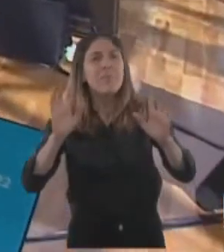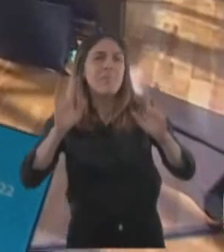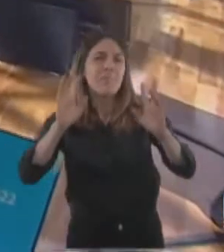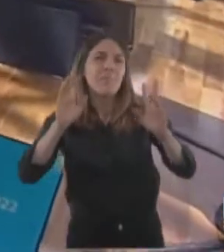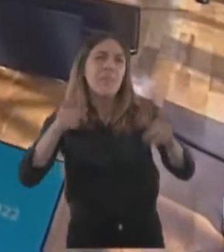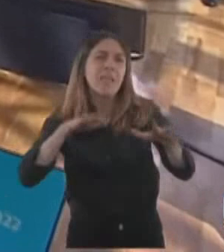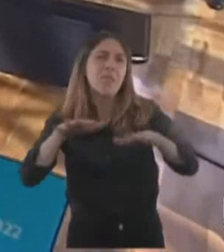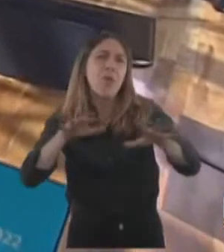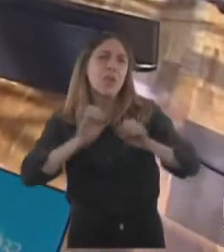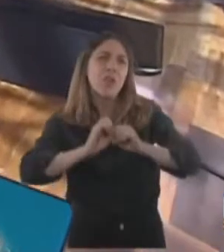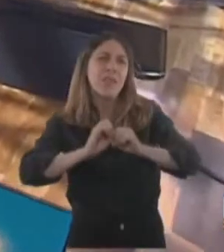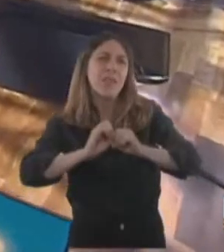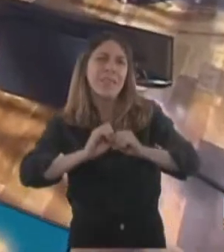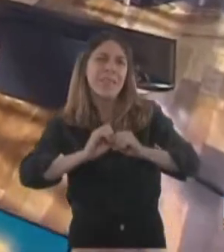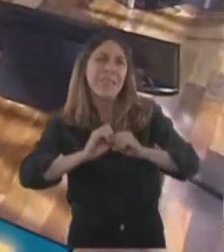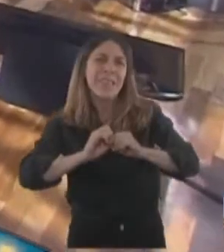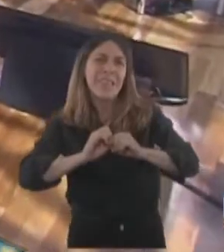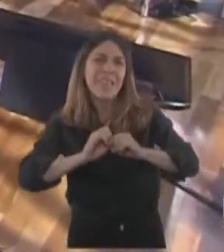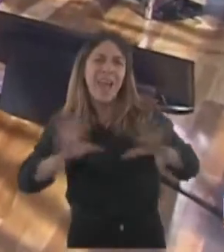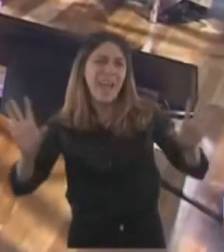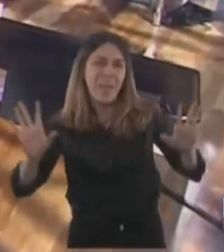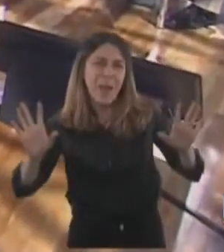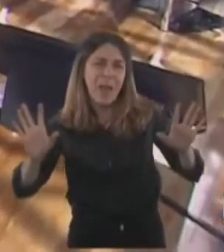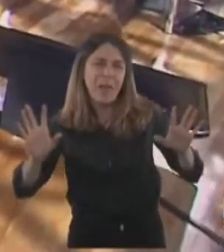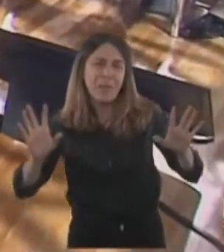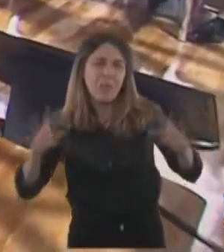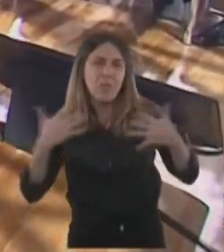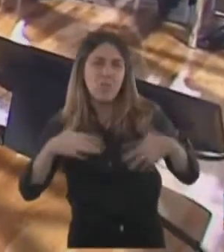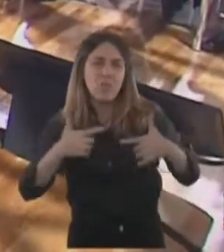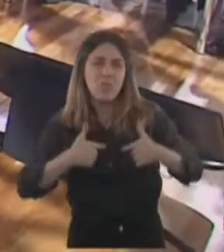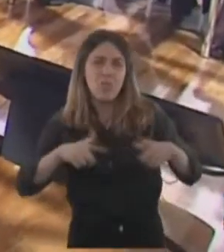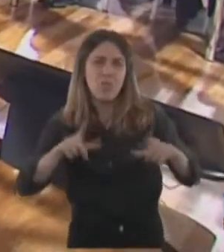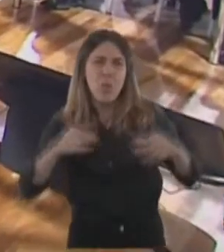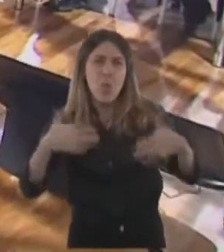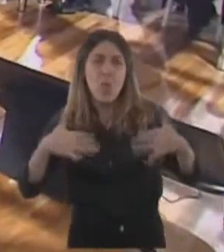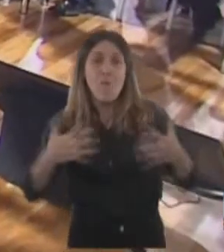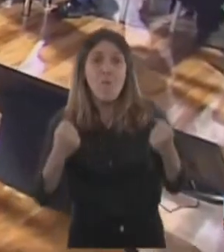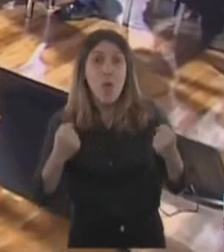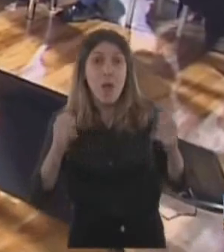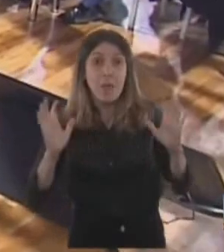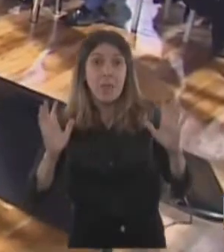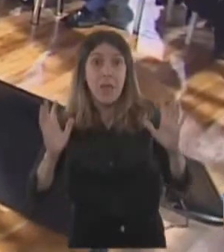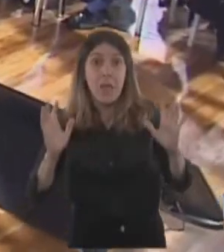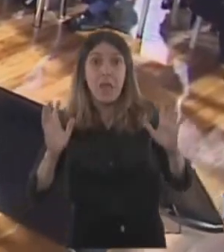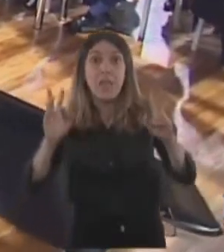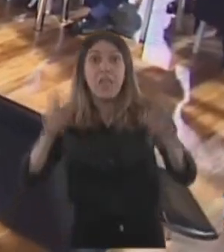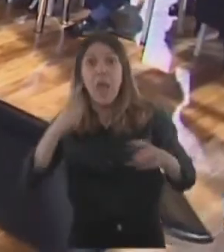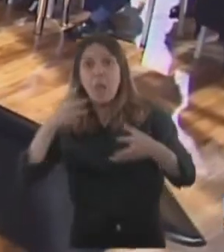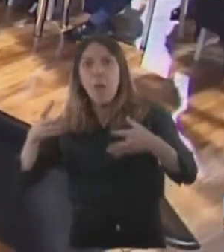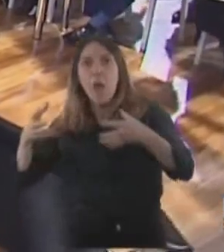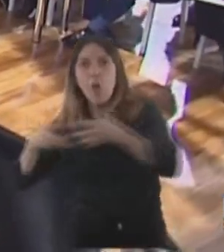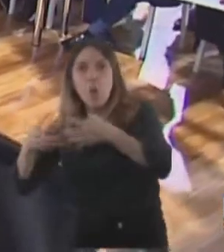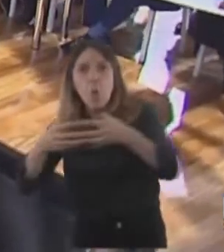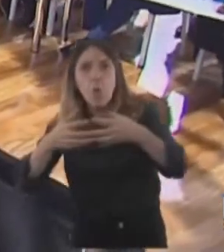que significa, de lo conmocionante que resulta para nosotros los efectos del crimen organizado,